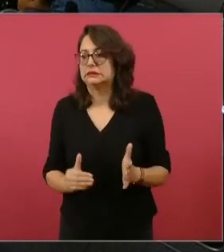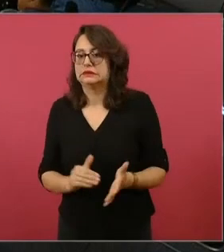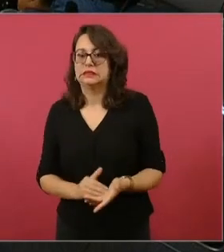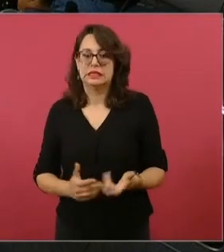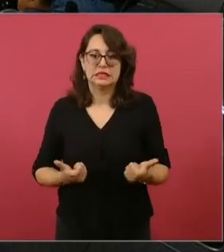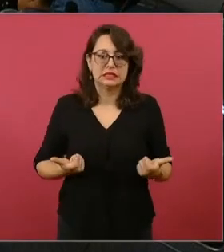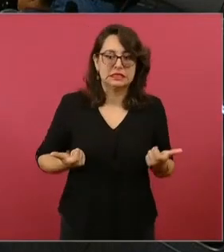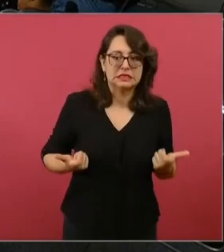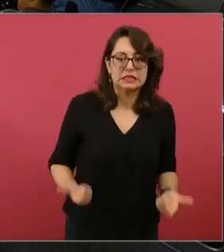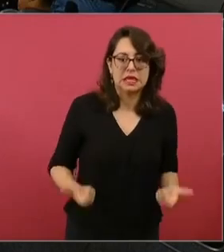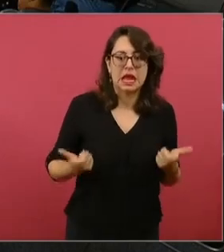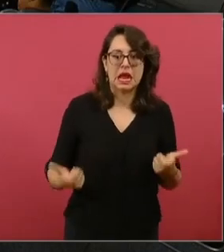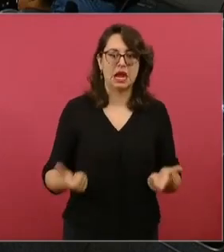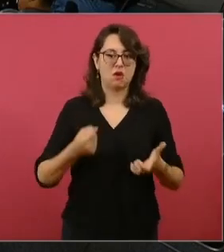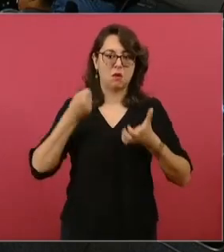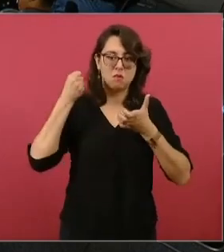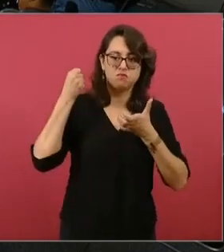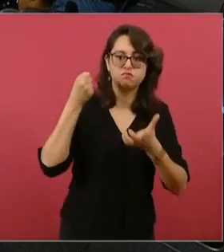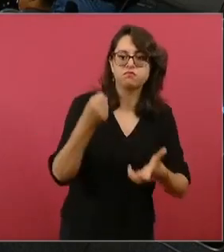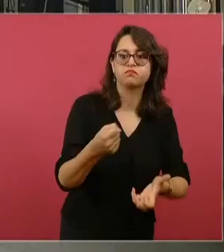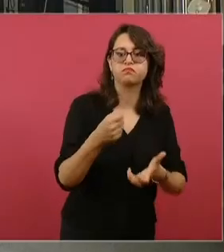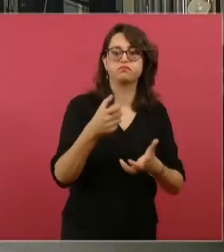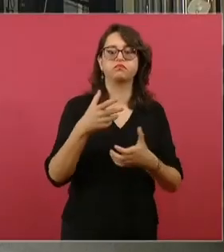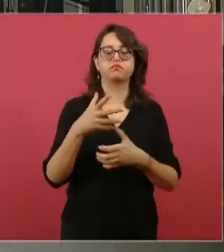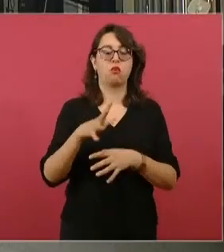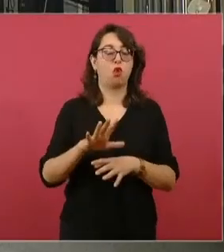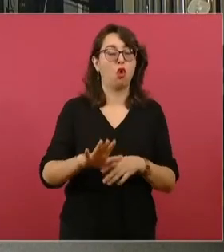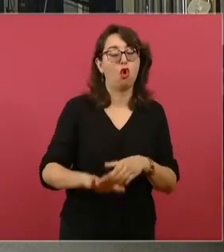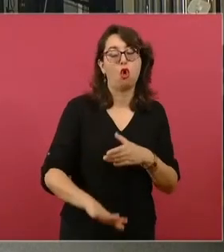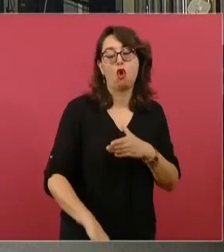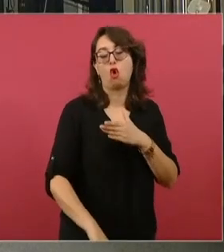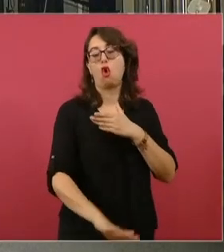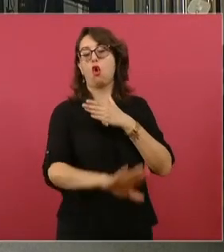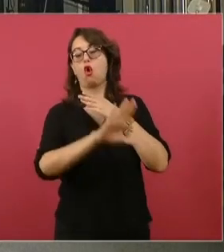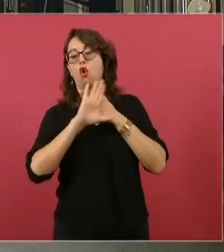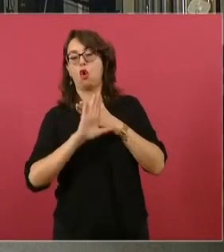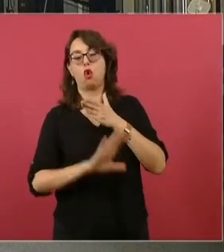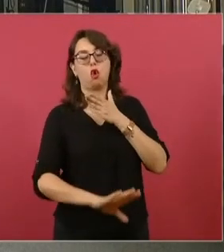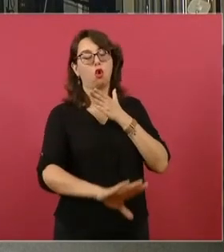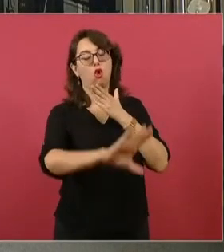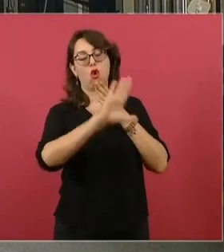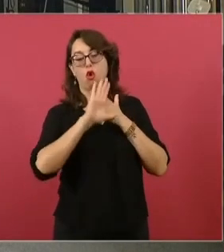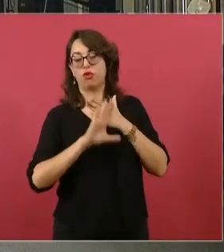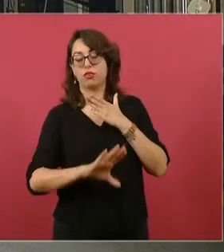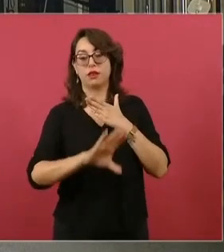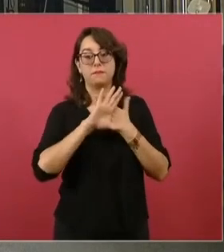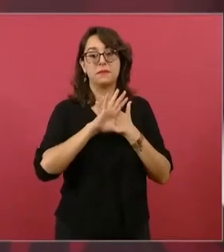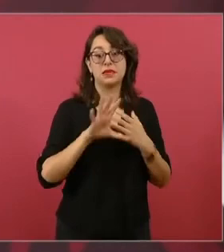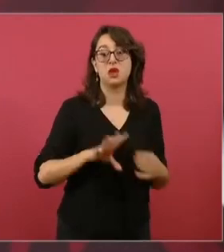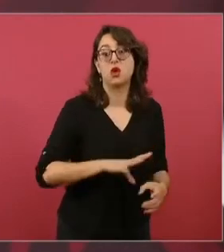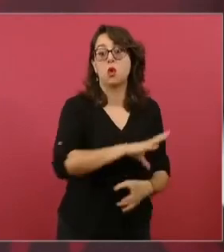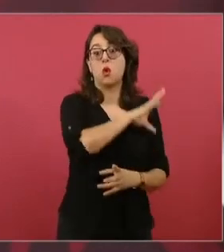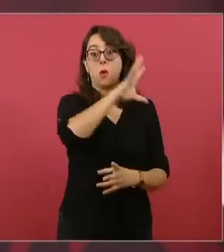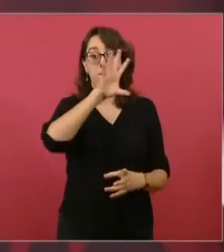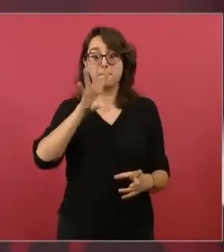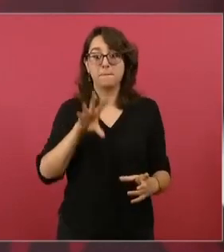todo el poder del aparato de gobierno, sobre todo el